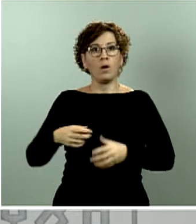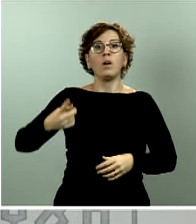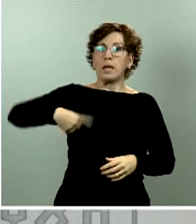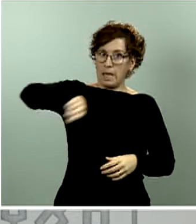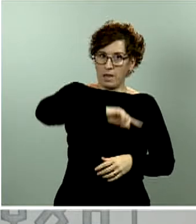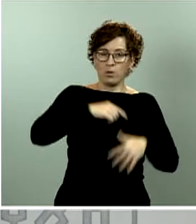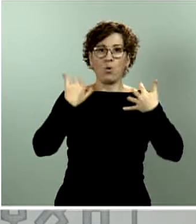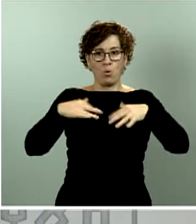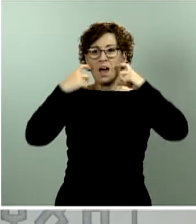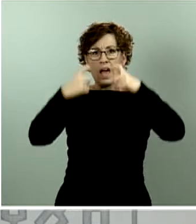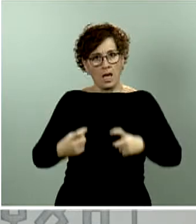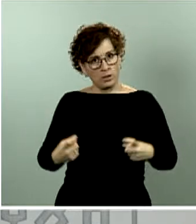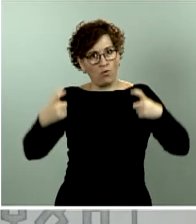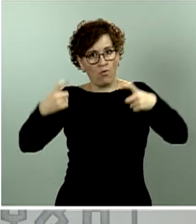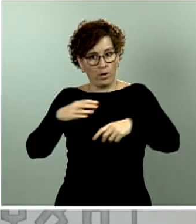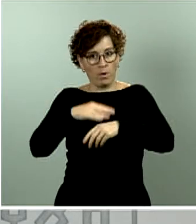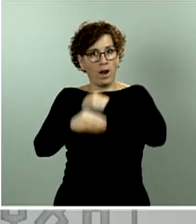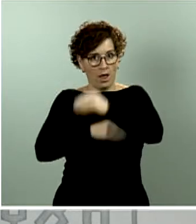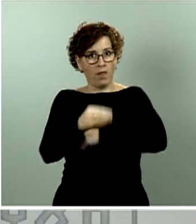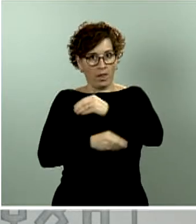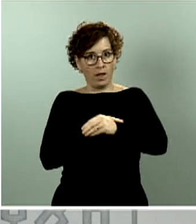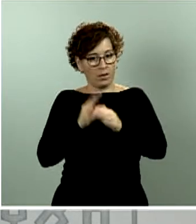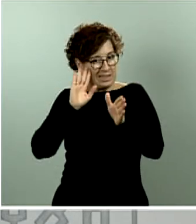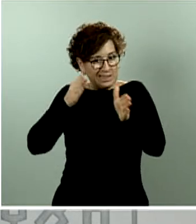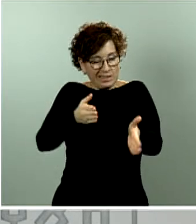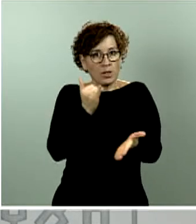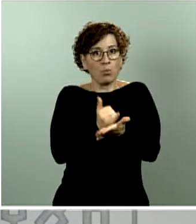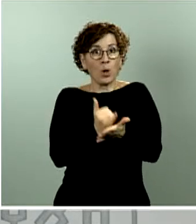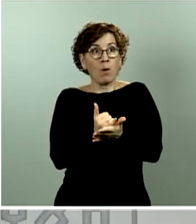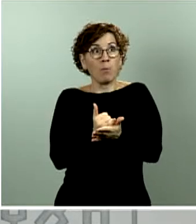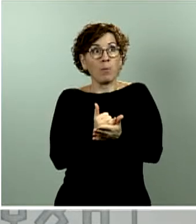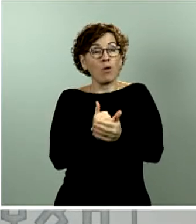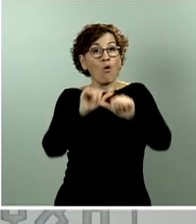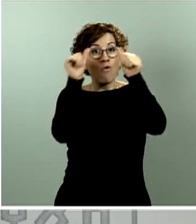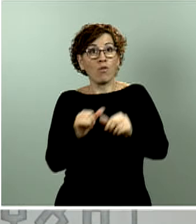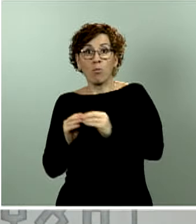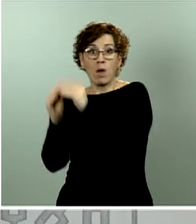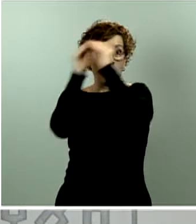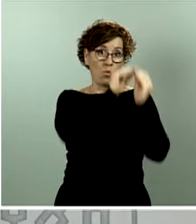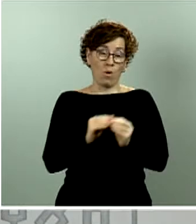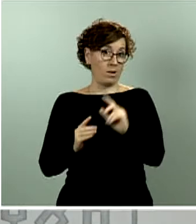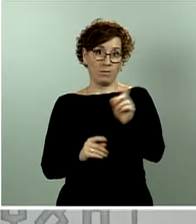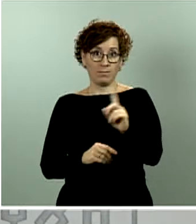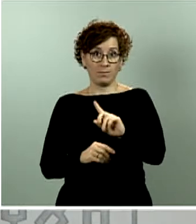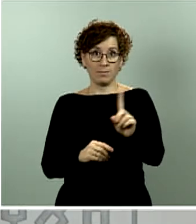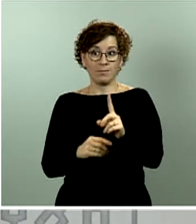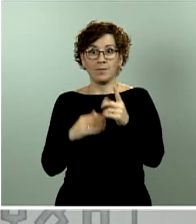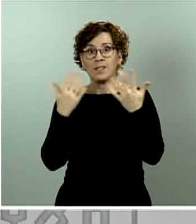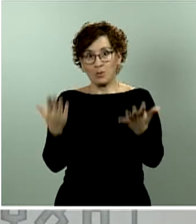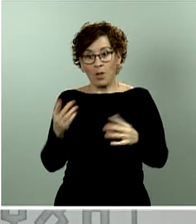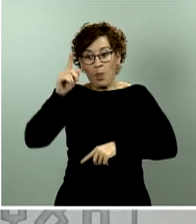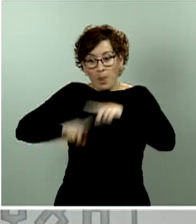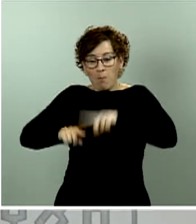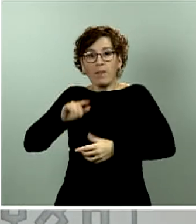de pruebas, pero no lo están haciendo al igual todas, con lo cual es normal que en los diferentes días pueda haber